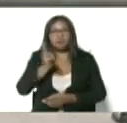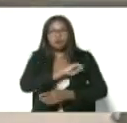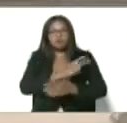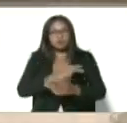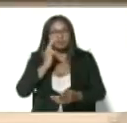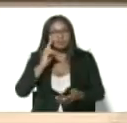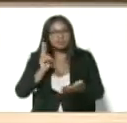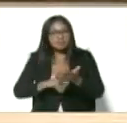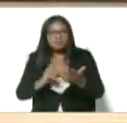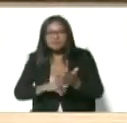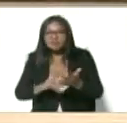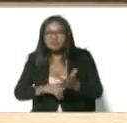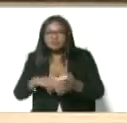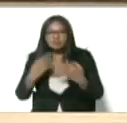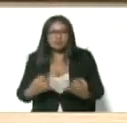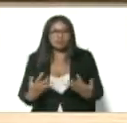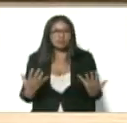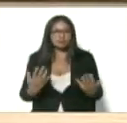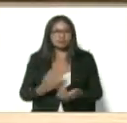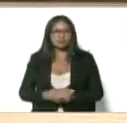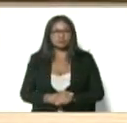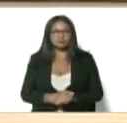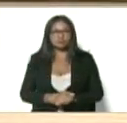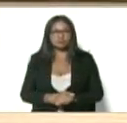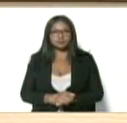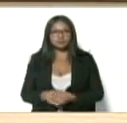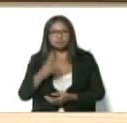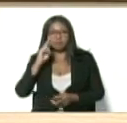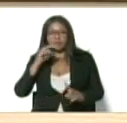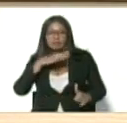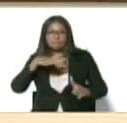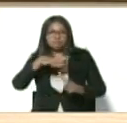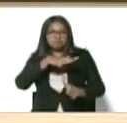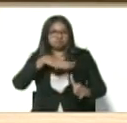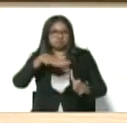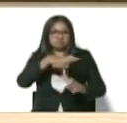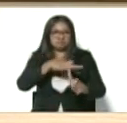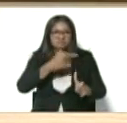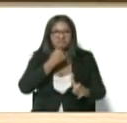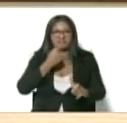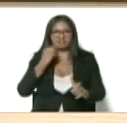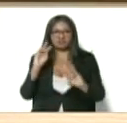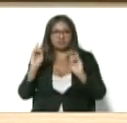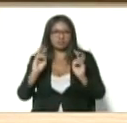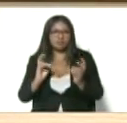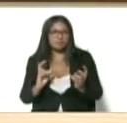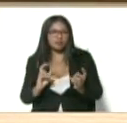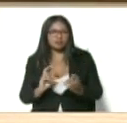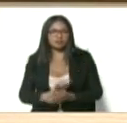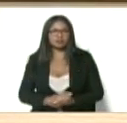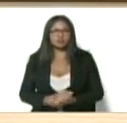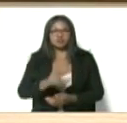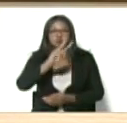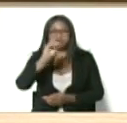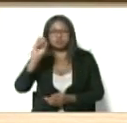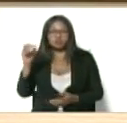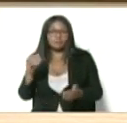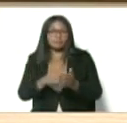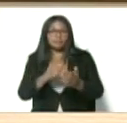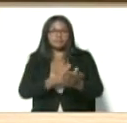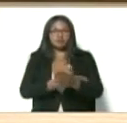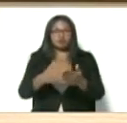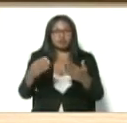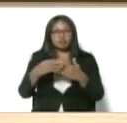poderes fácticos aunque manipulan con el tema casi 200.000 millones de dólares se